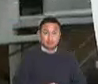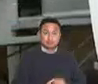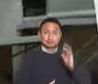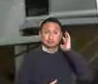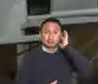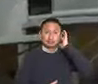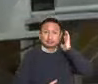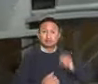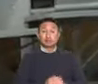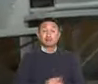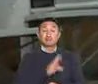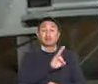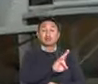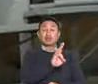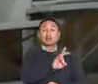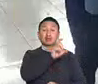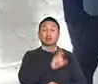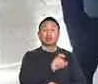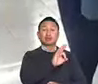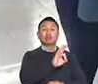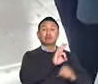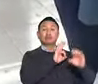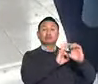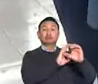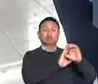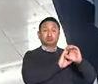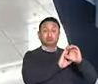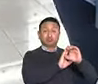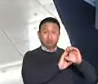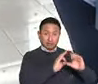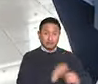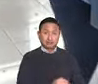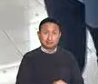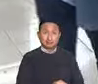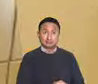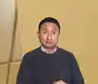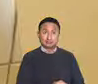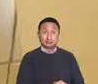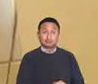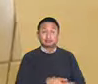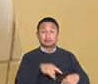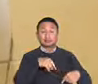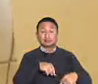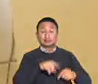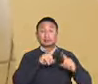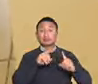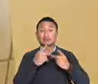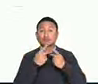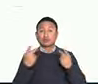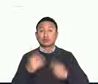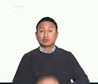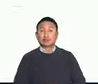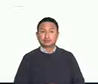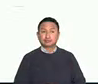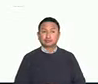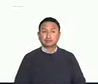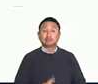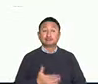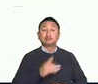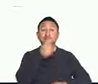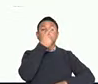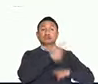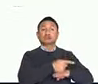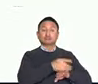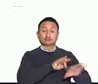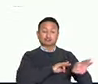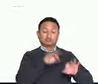7 miembros para el Consejo de Participación Ciudadana y Control Social, y se vota por la consulta popular. La disposición